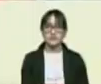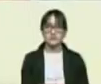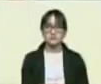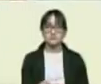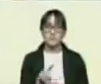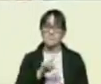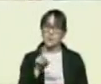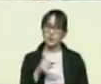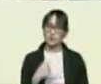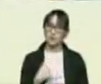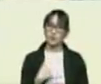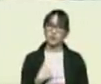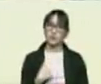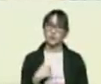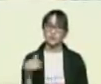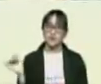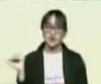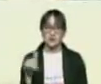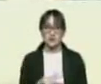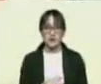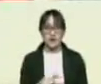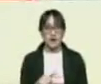me preguntó al llegar al aeropuerto